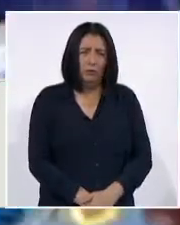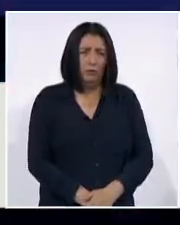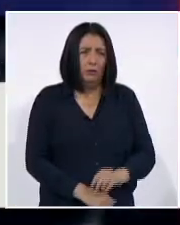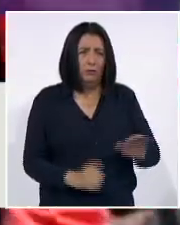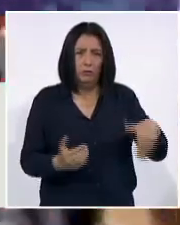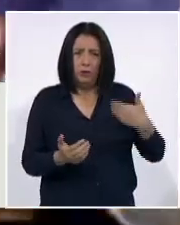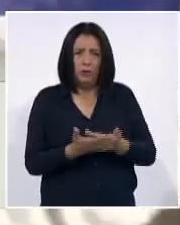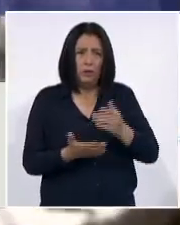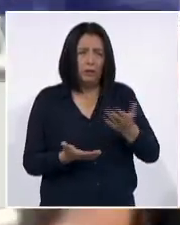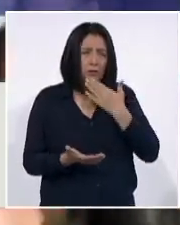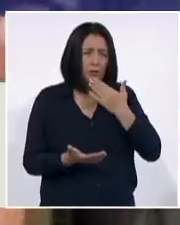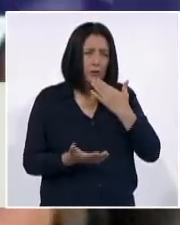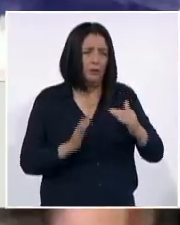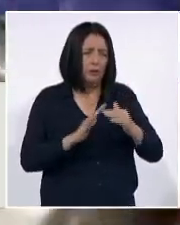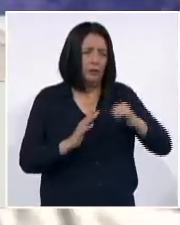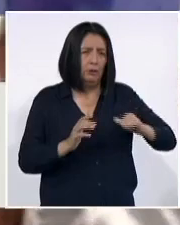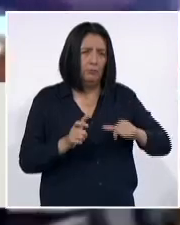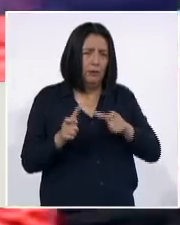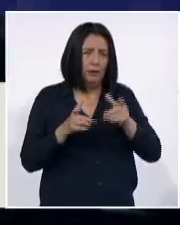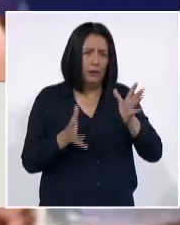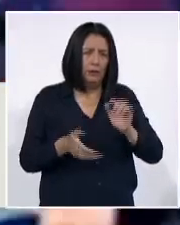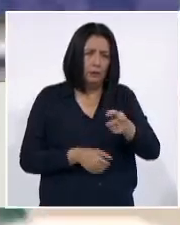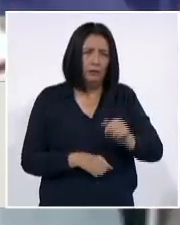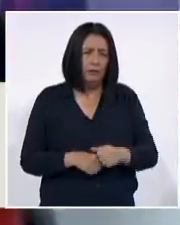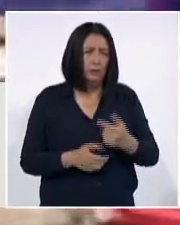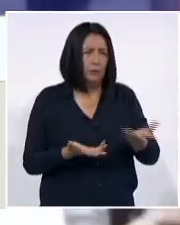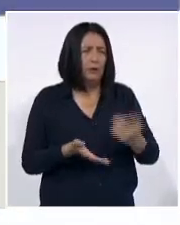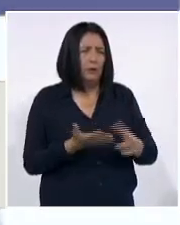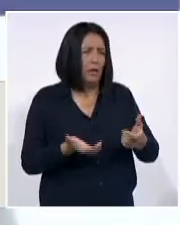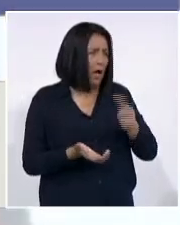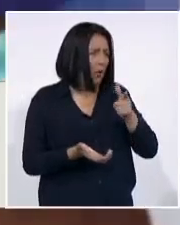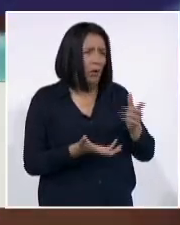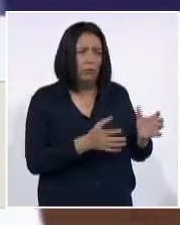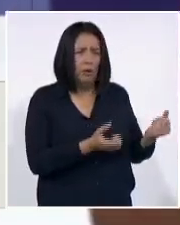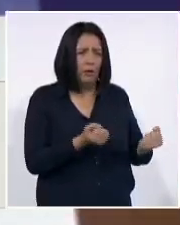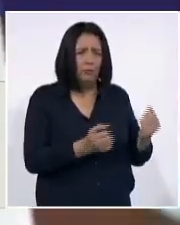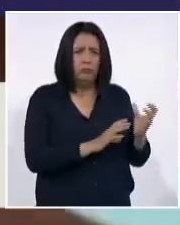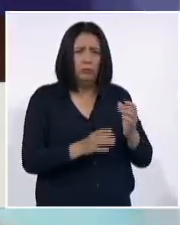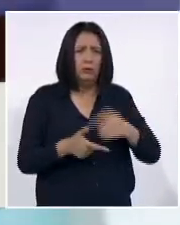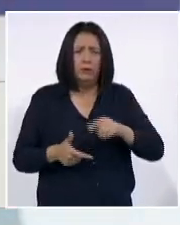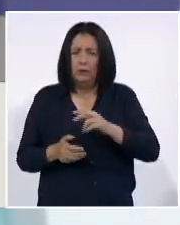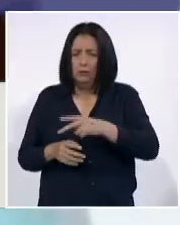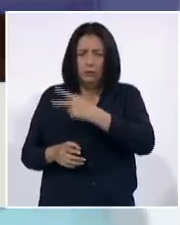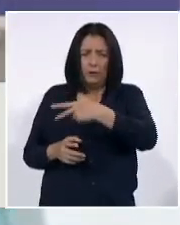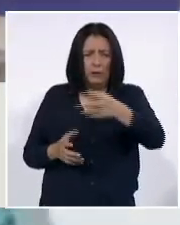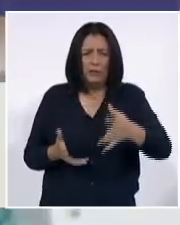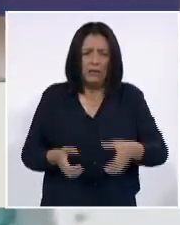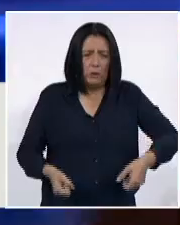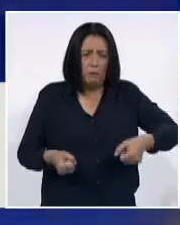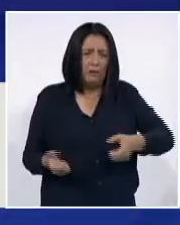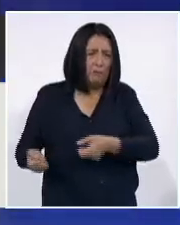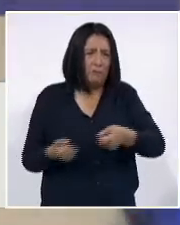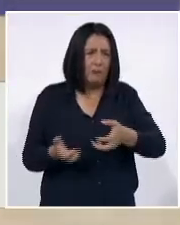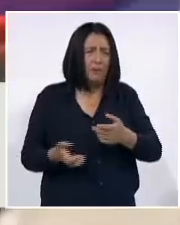en llegar al lugar fueron miembros del Serenazgo. La municipalidad gestionó cisternas de agua. Incluso los vecinos se organizaron con bateas